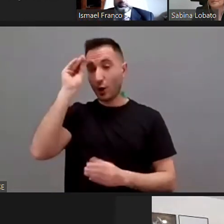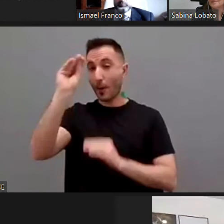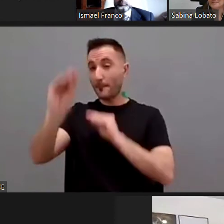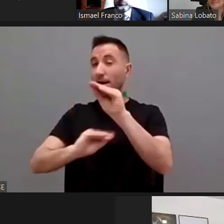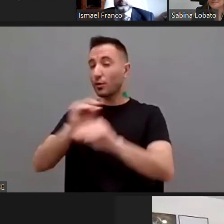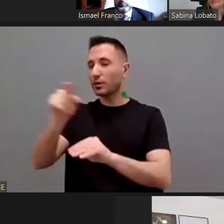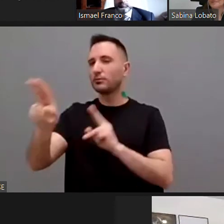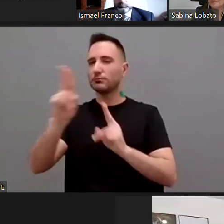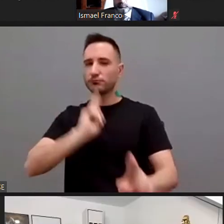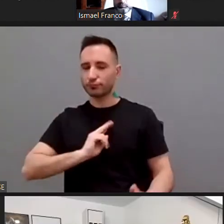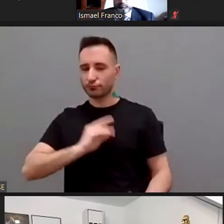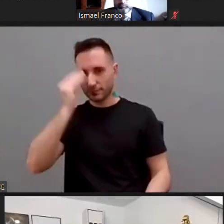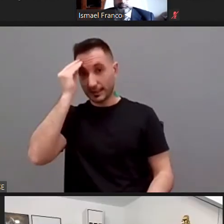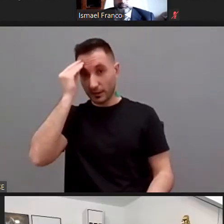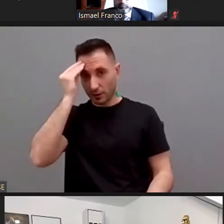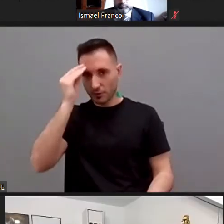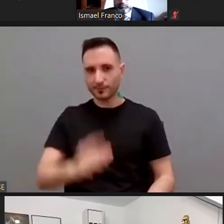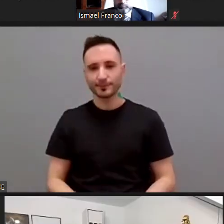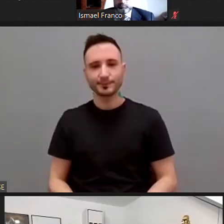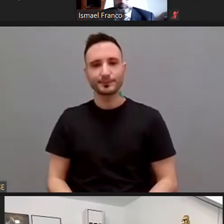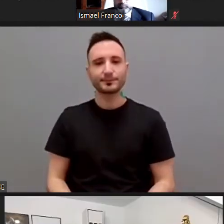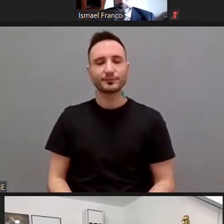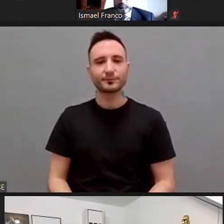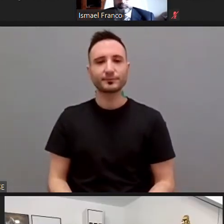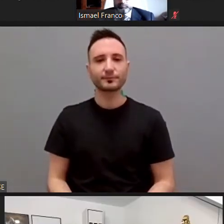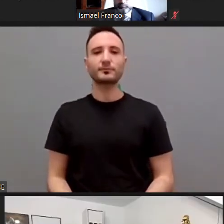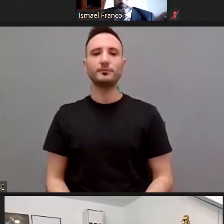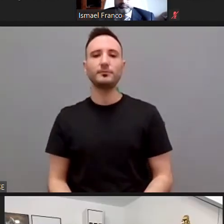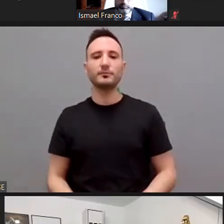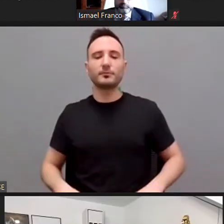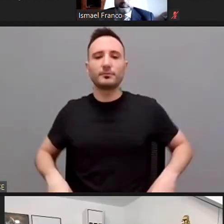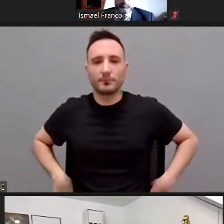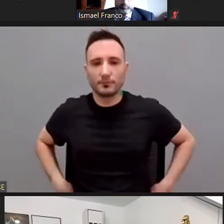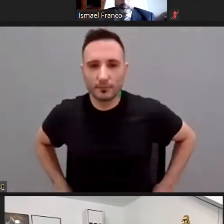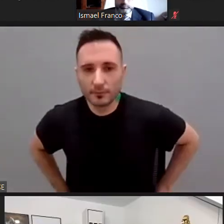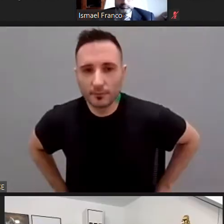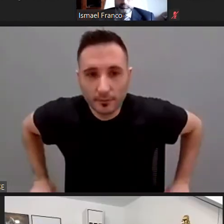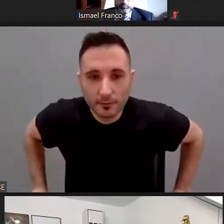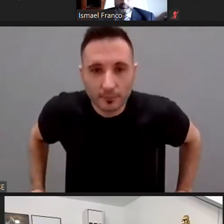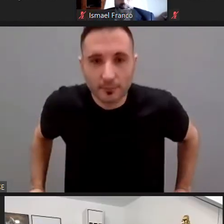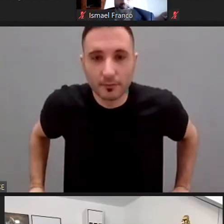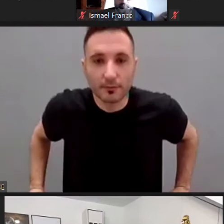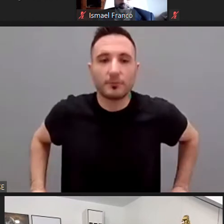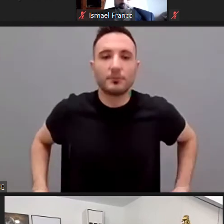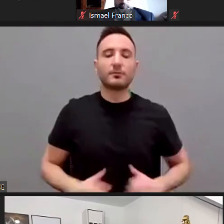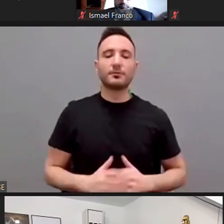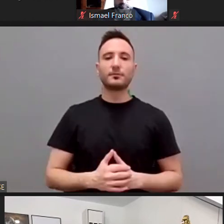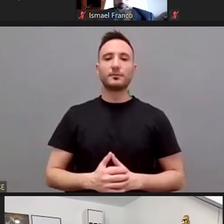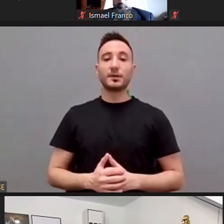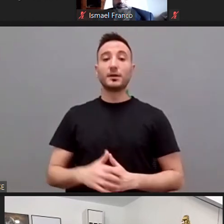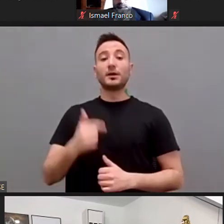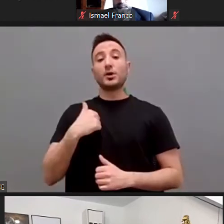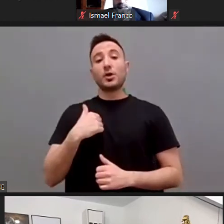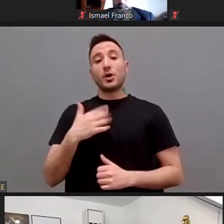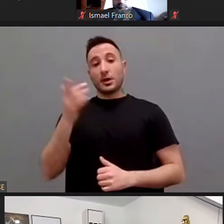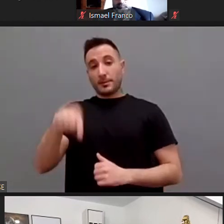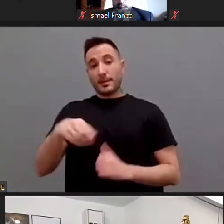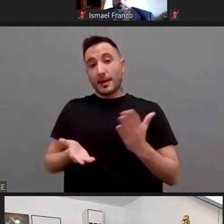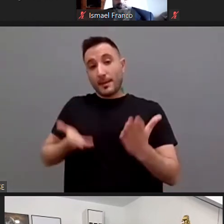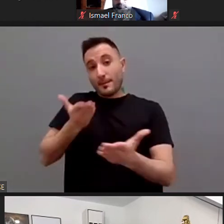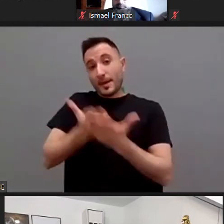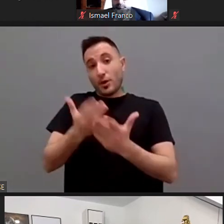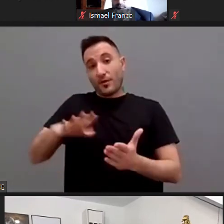darnos luz sobre lo que nos plantean nuestros invitados y nuestros participantes. Sí os ruego que seáis breves porque ya,